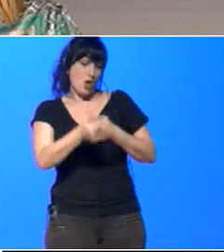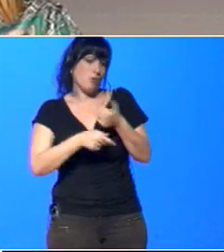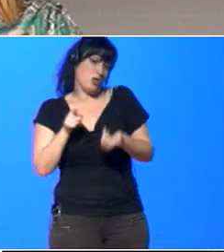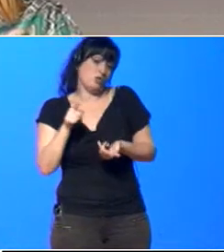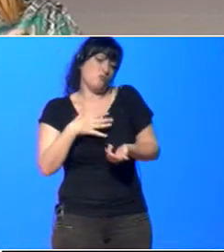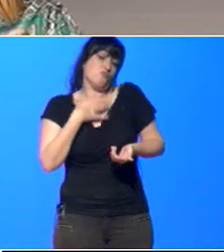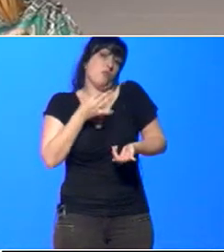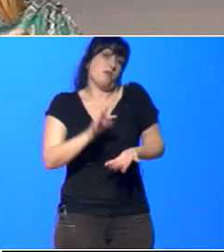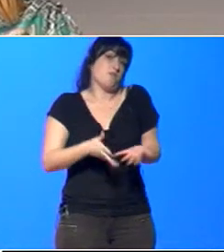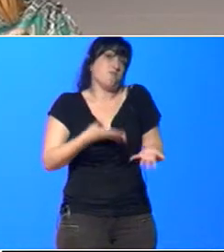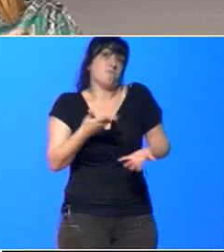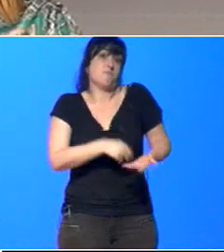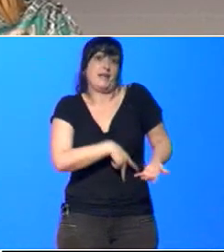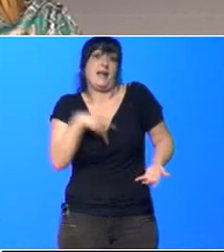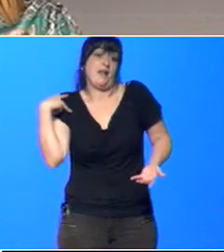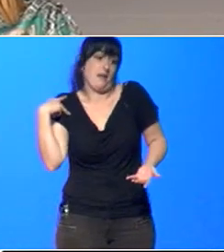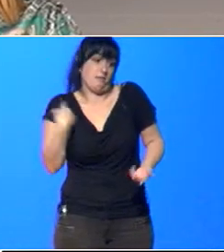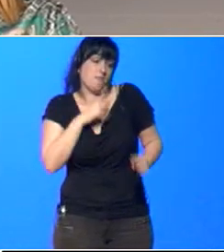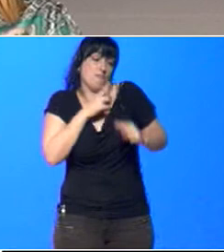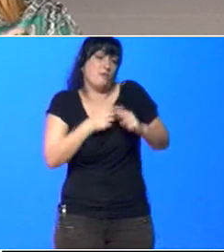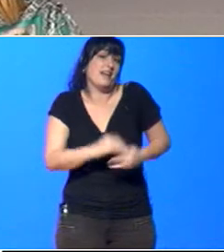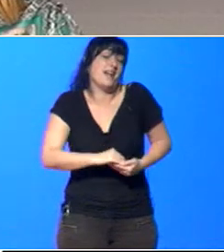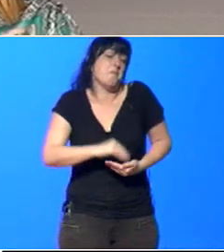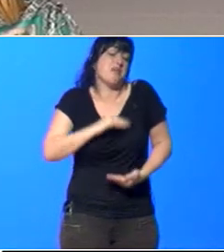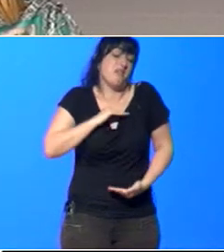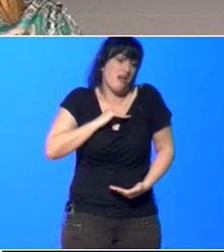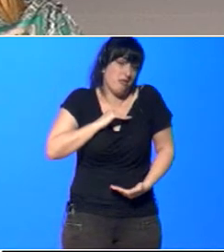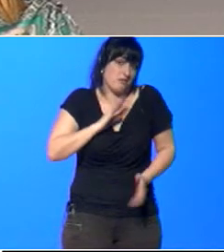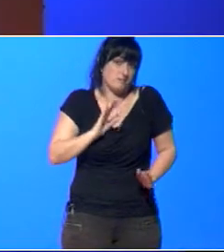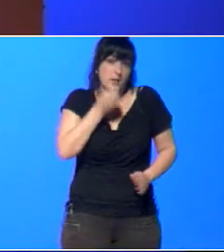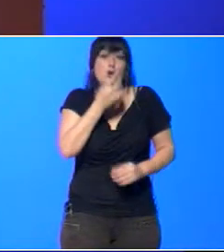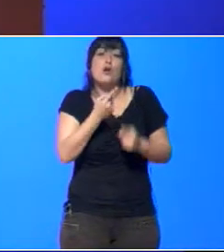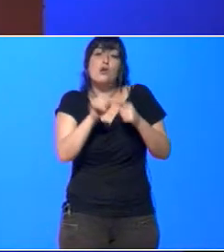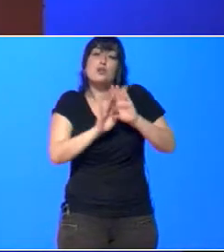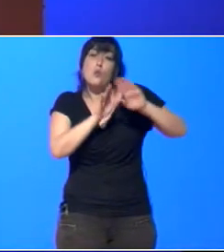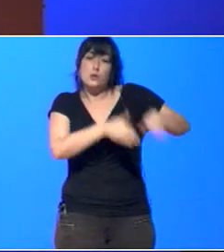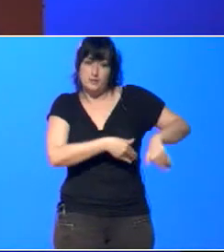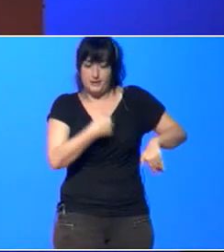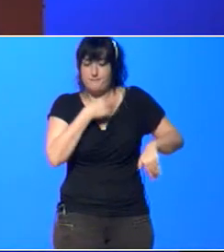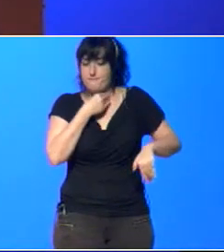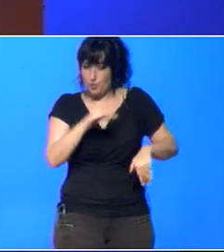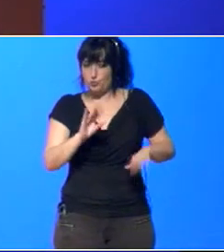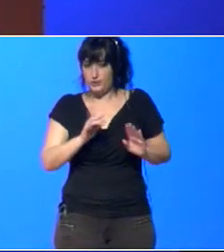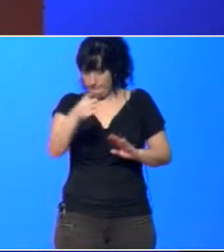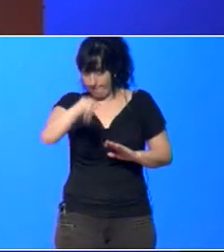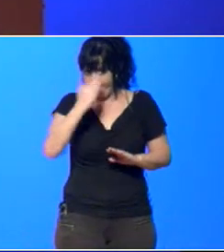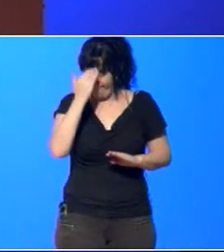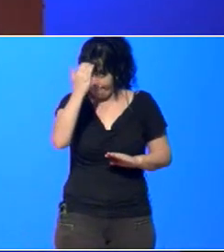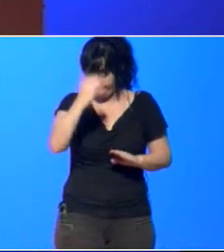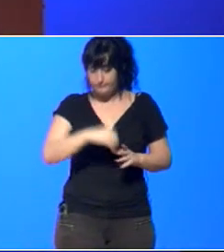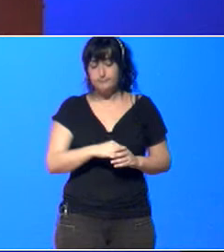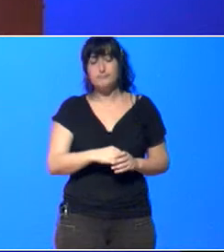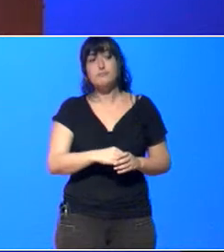dice como capacidad. Y por fin una última cosa que me gustaba tenerla ahí y que la recordáramos. Pienso